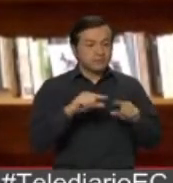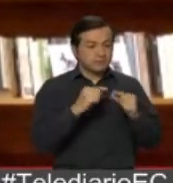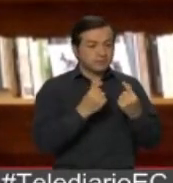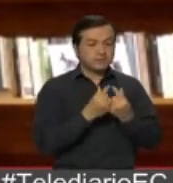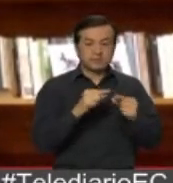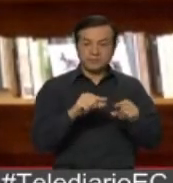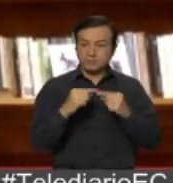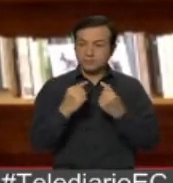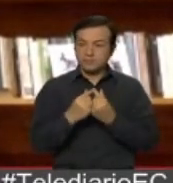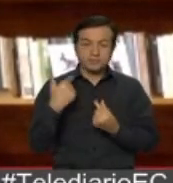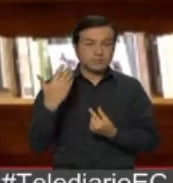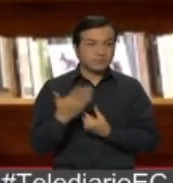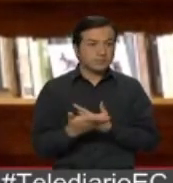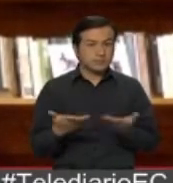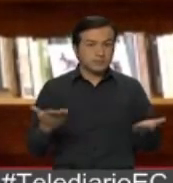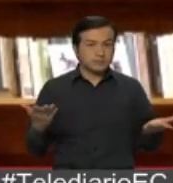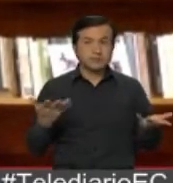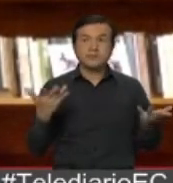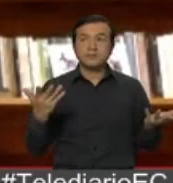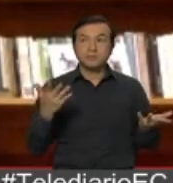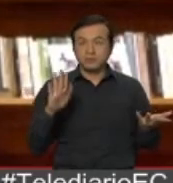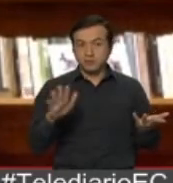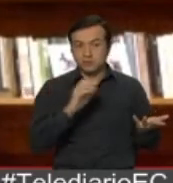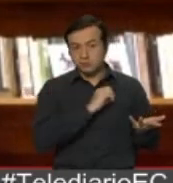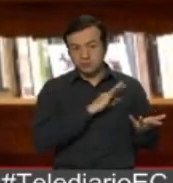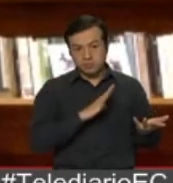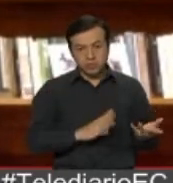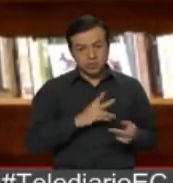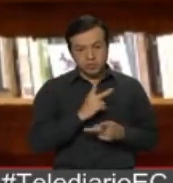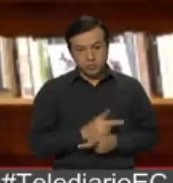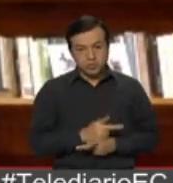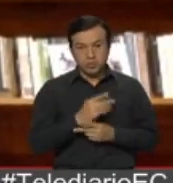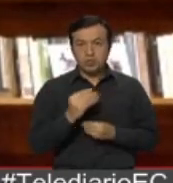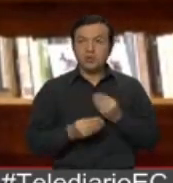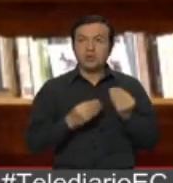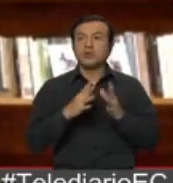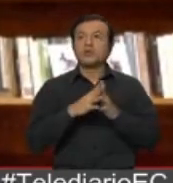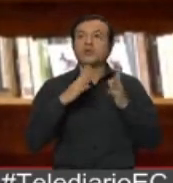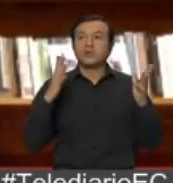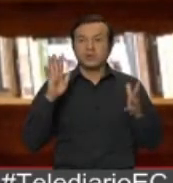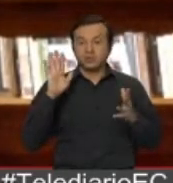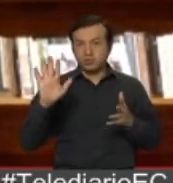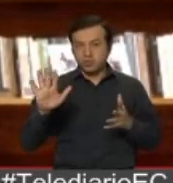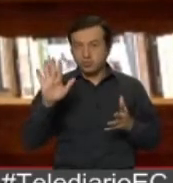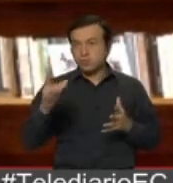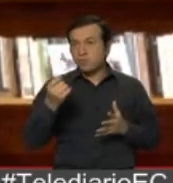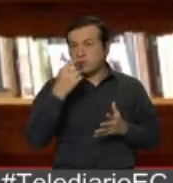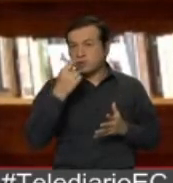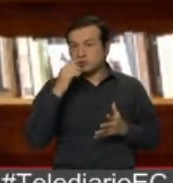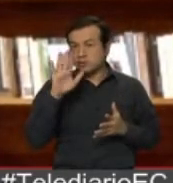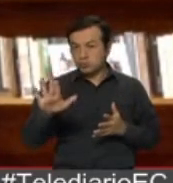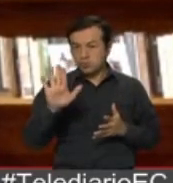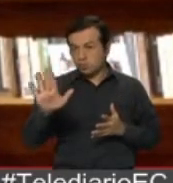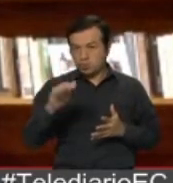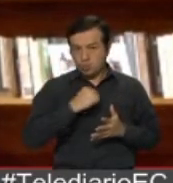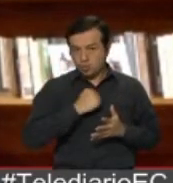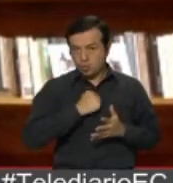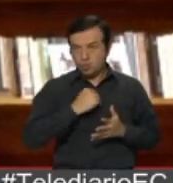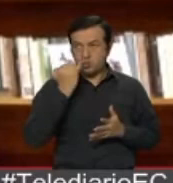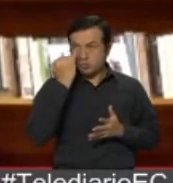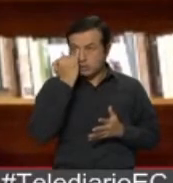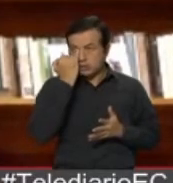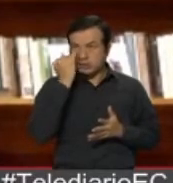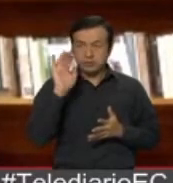y las nacionalidades van tomando sus precauciones, están utilizando bastante su medicamento ancestral. Yo estoy